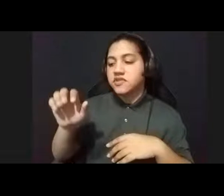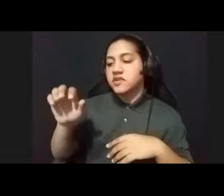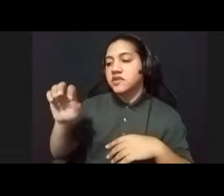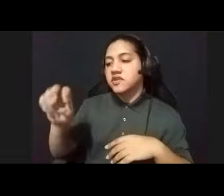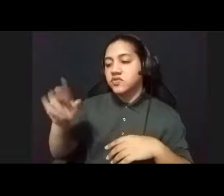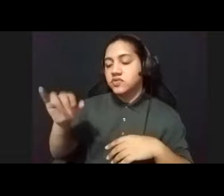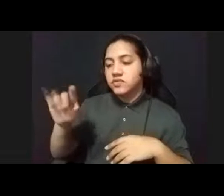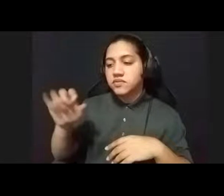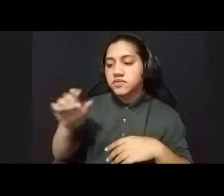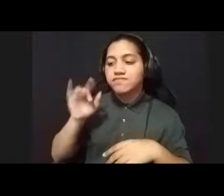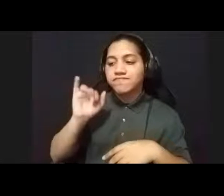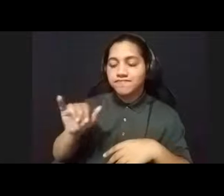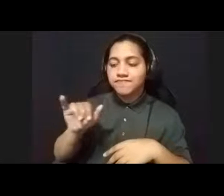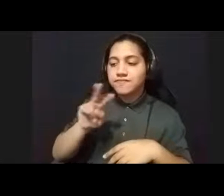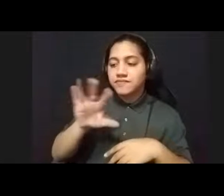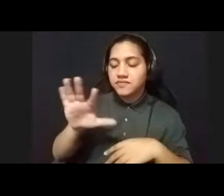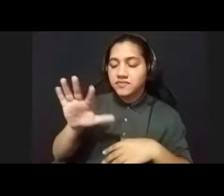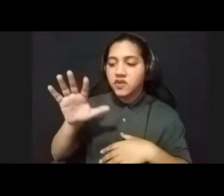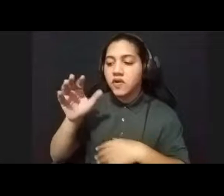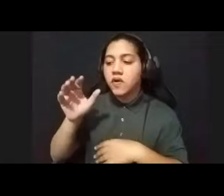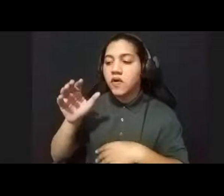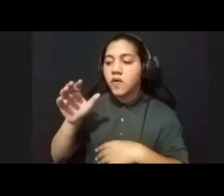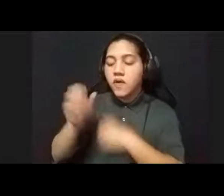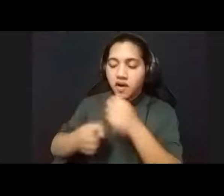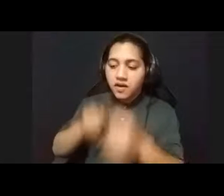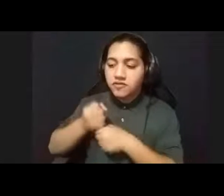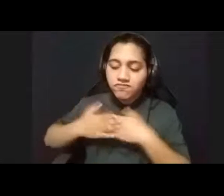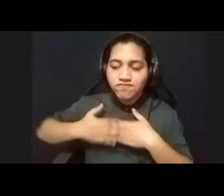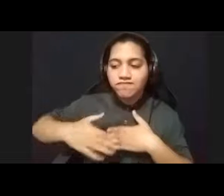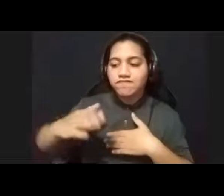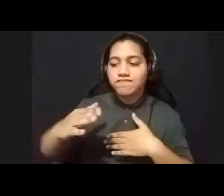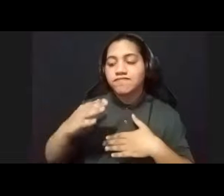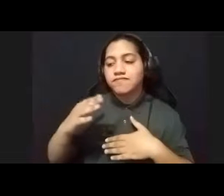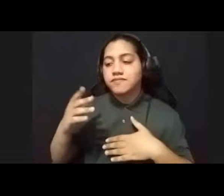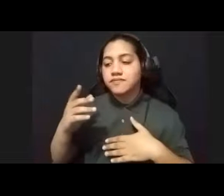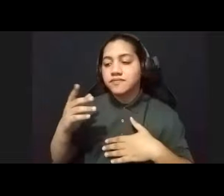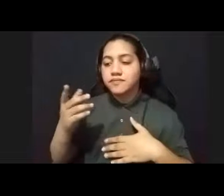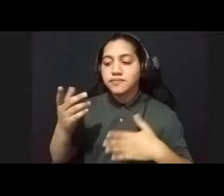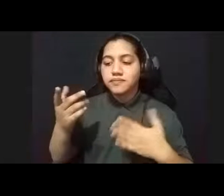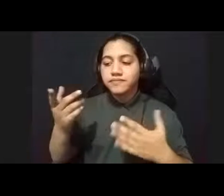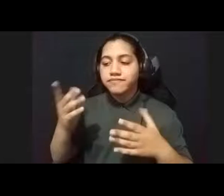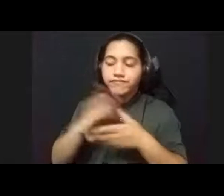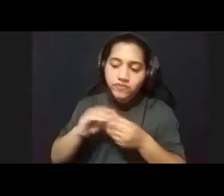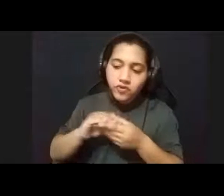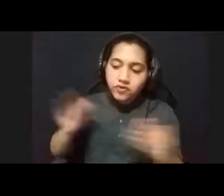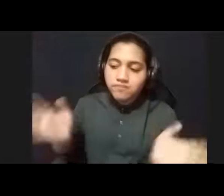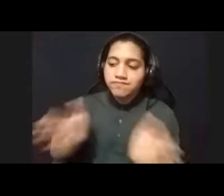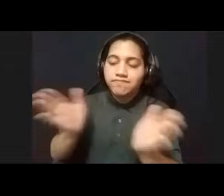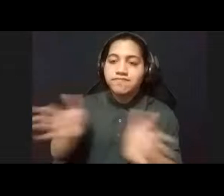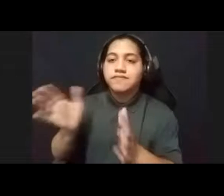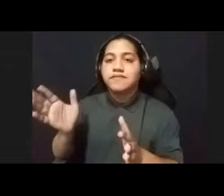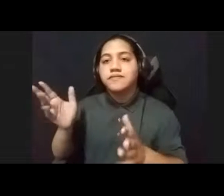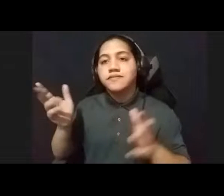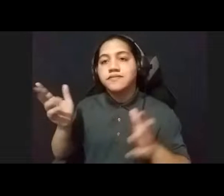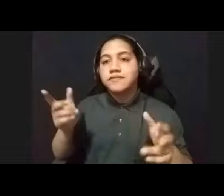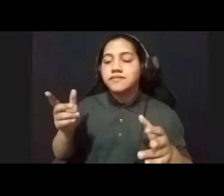años contando y promoviendo el amor hacia los cuentos, y luego con el programa Te Cuento Como Yo Cuento animamos a los participantes